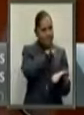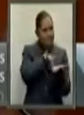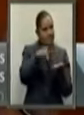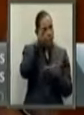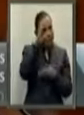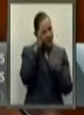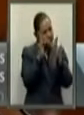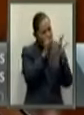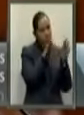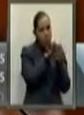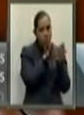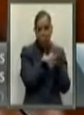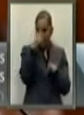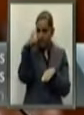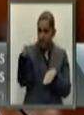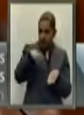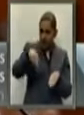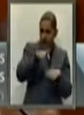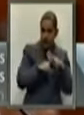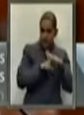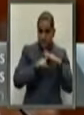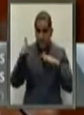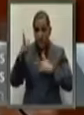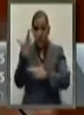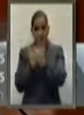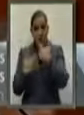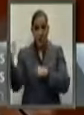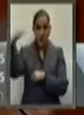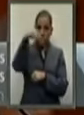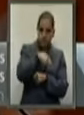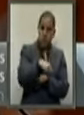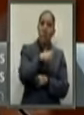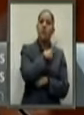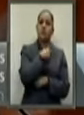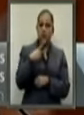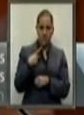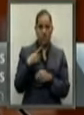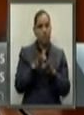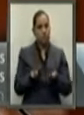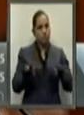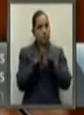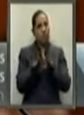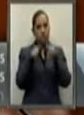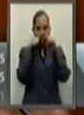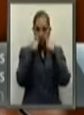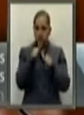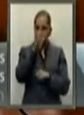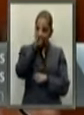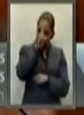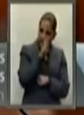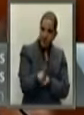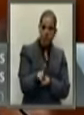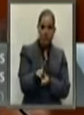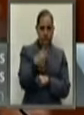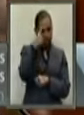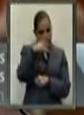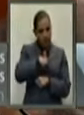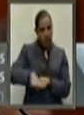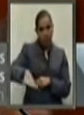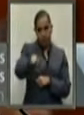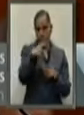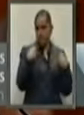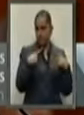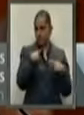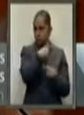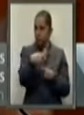origen se den condiciones con las que se garantice el respeto irrestricto a sus derechos humanos.